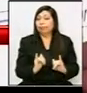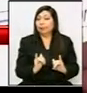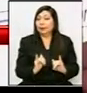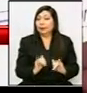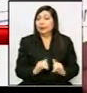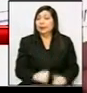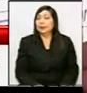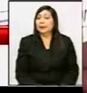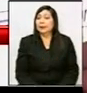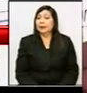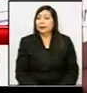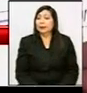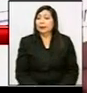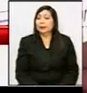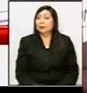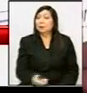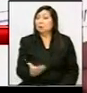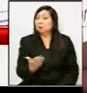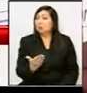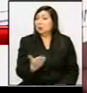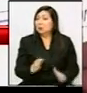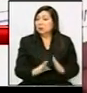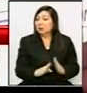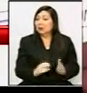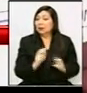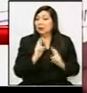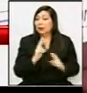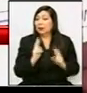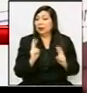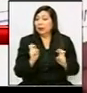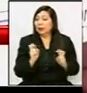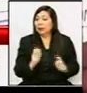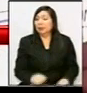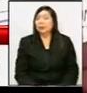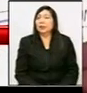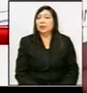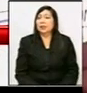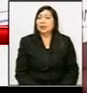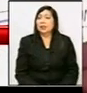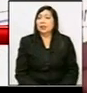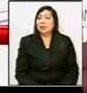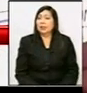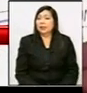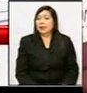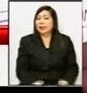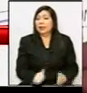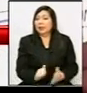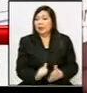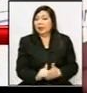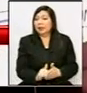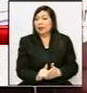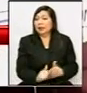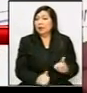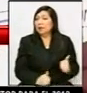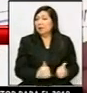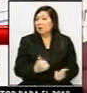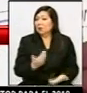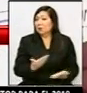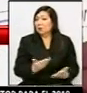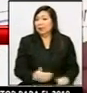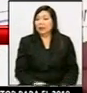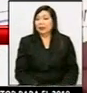pueblo. Los pedidos son básicamente que se resuelva el tema de Paltuture, la represa esta, que en la cual supongo